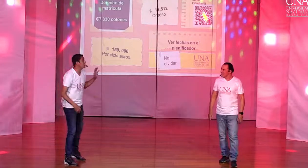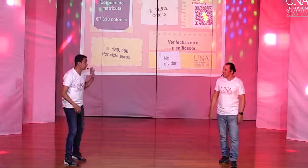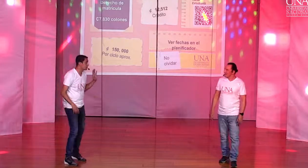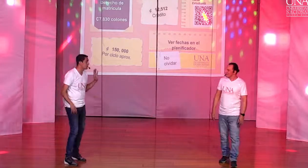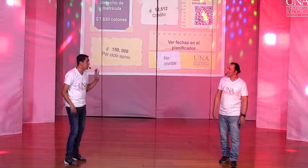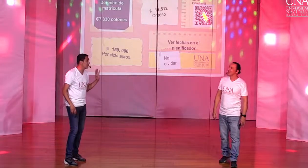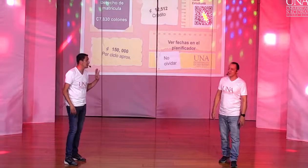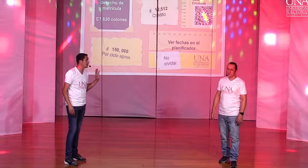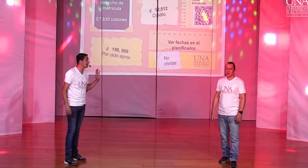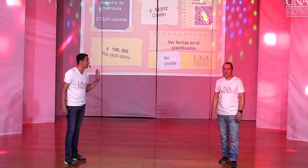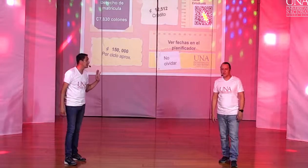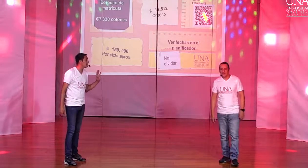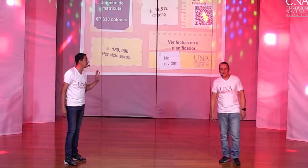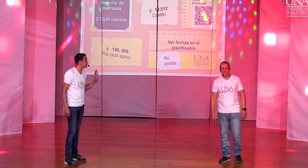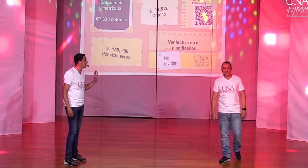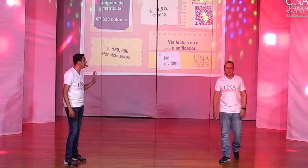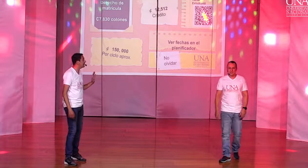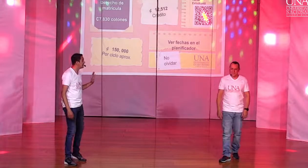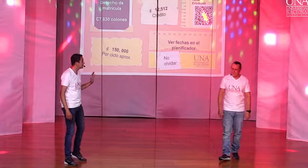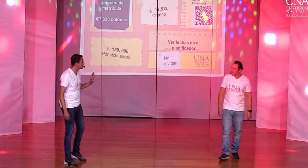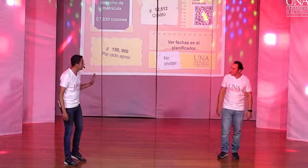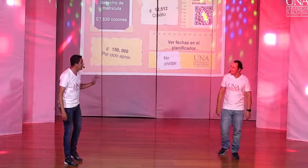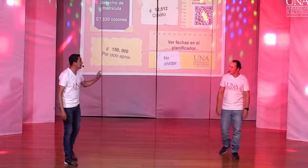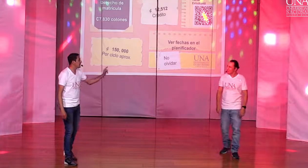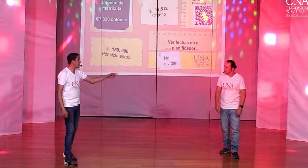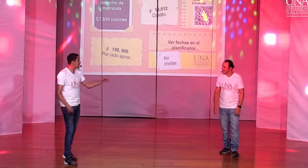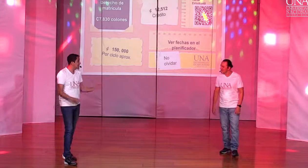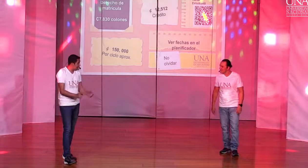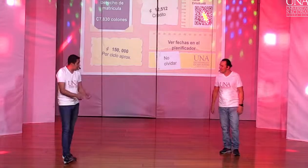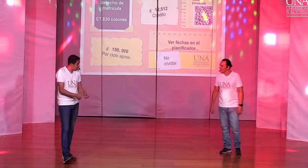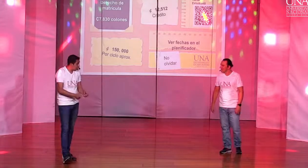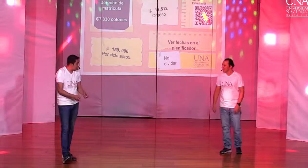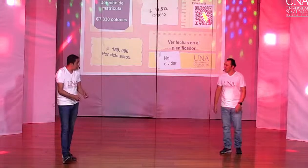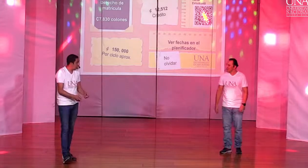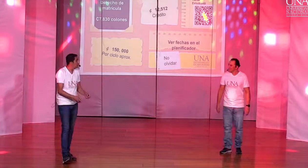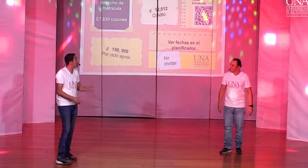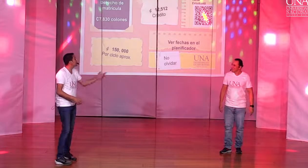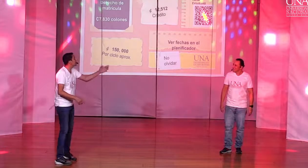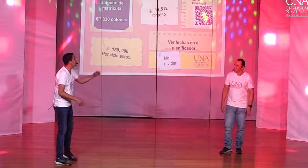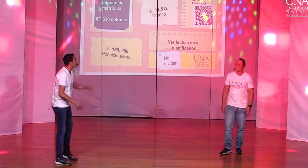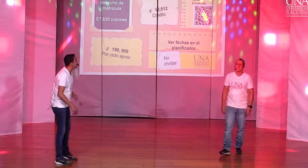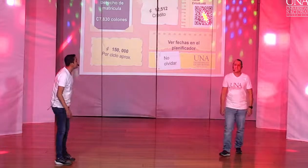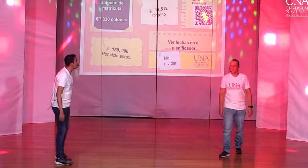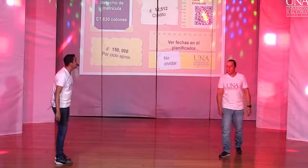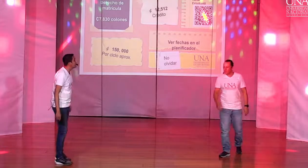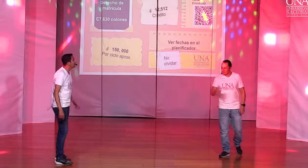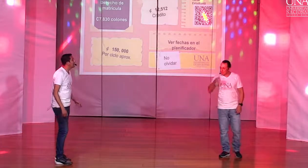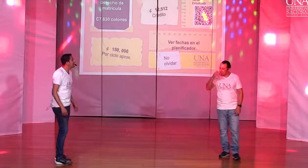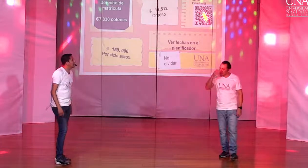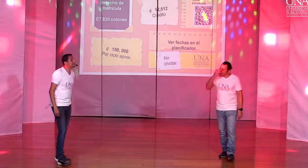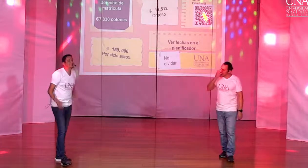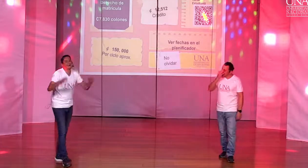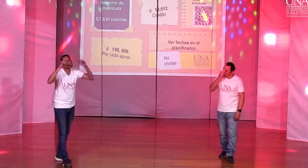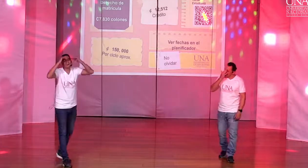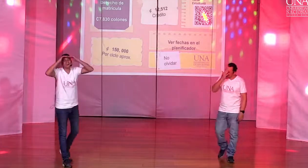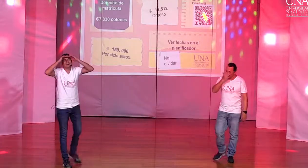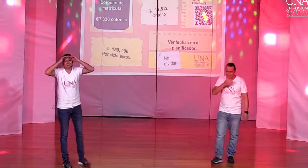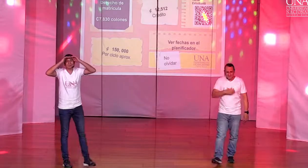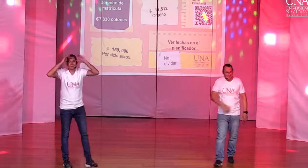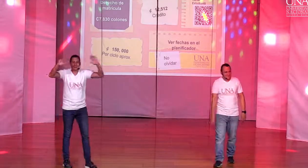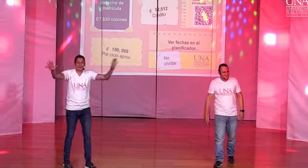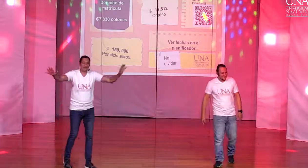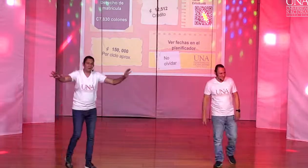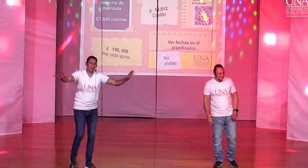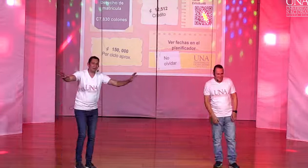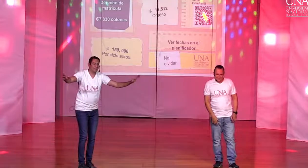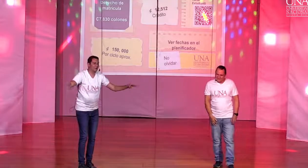un amigo, tenemos un amigo, se llama, ¿sí?, Giovanni Jiménez, que cuando él estaba estudiando, ¿cuántos créditos llevaba? Como 36. Sí, a bárbaro, ese